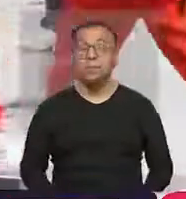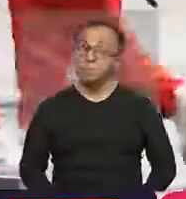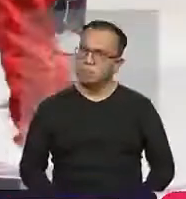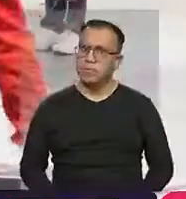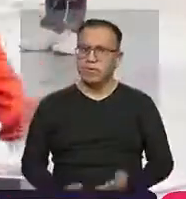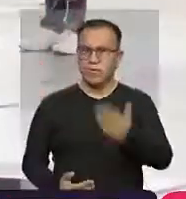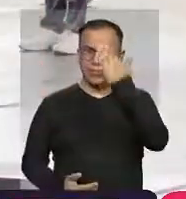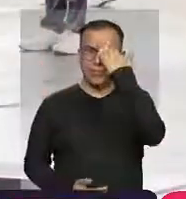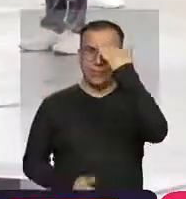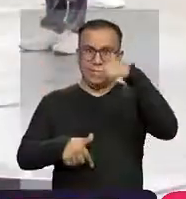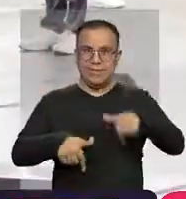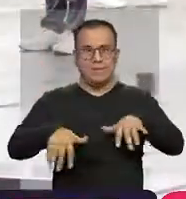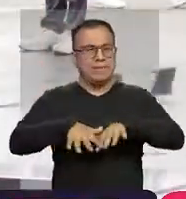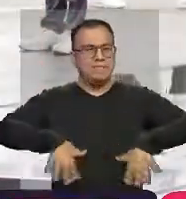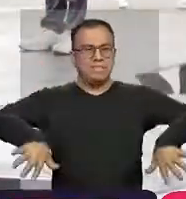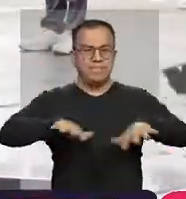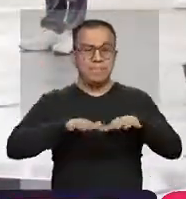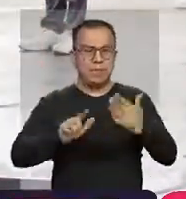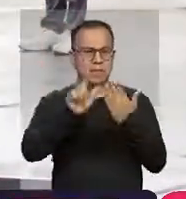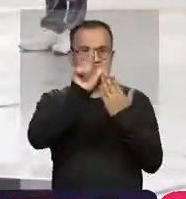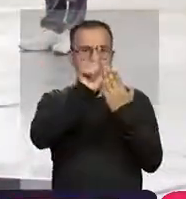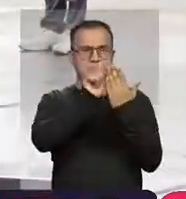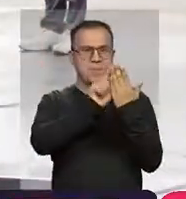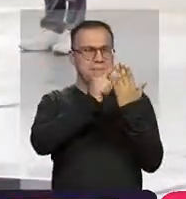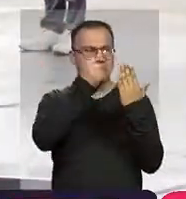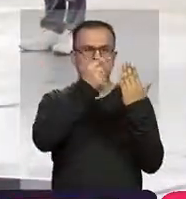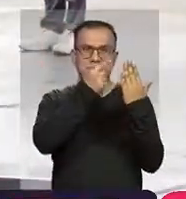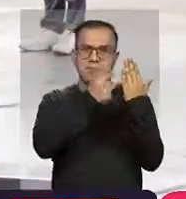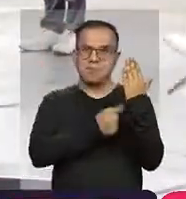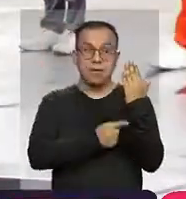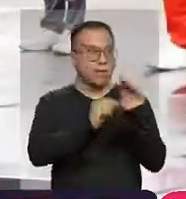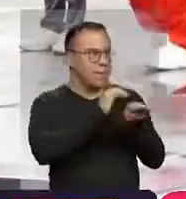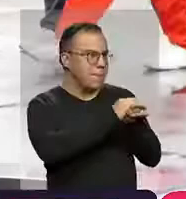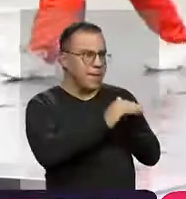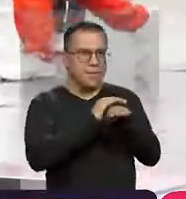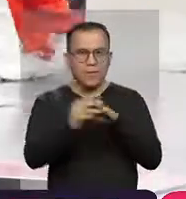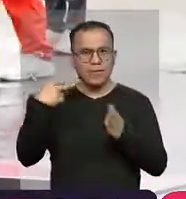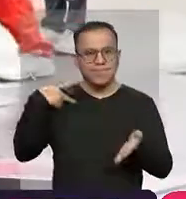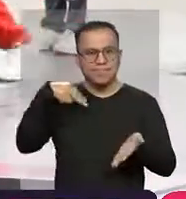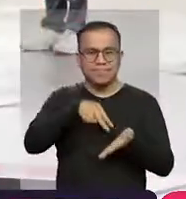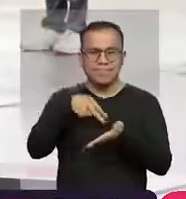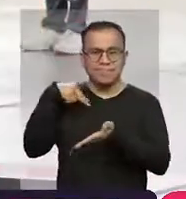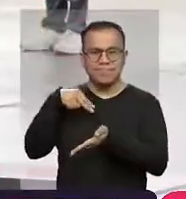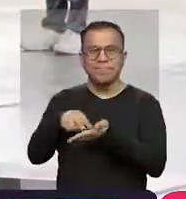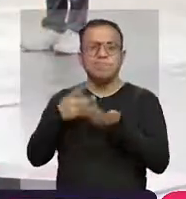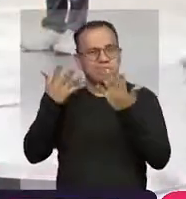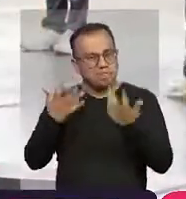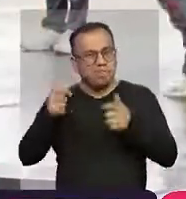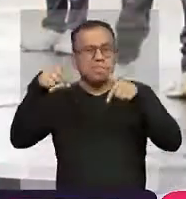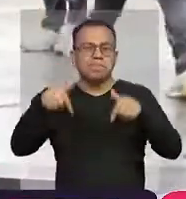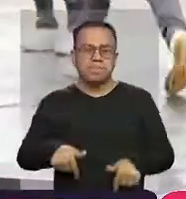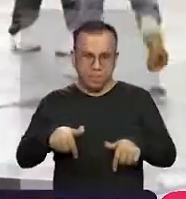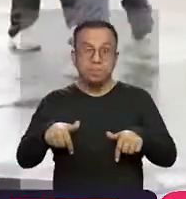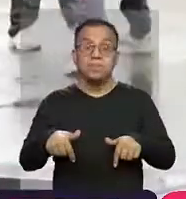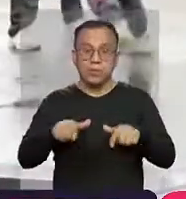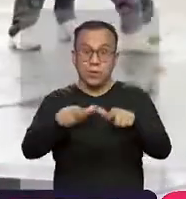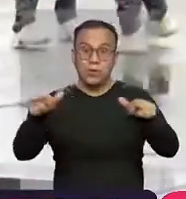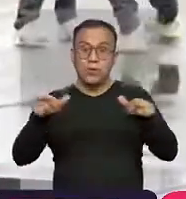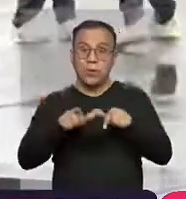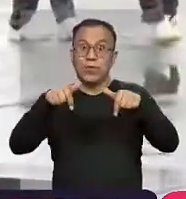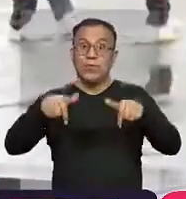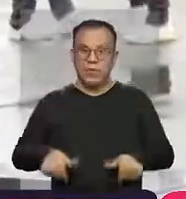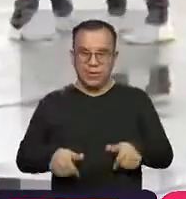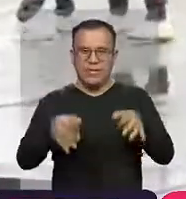Y como es habitual en este espacio, tenemos una lista extraordinaria de invitados, autores que han decidido llegar a nuestro puesto